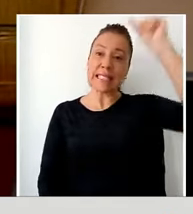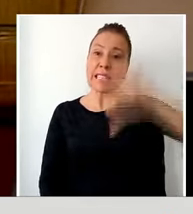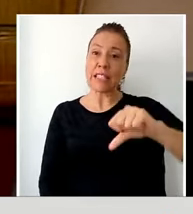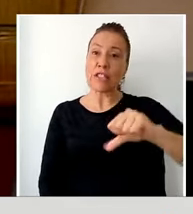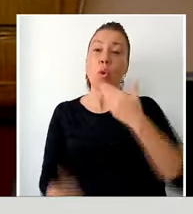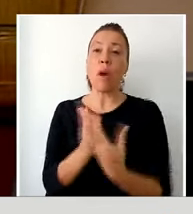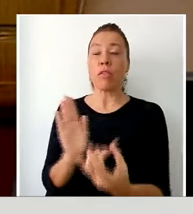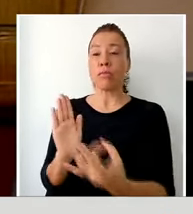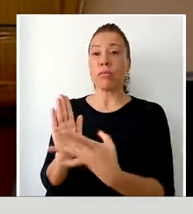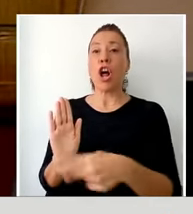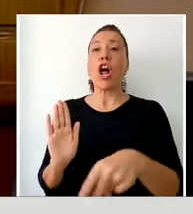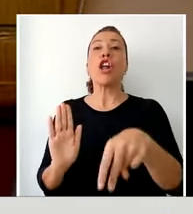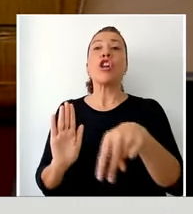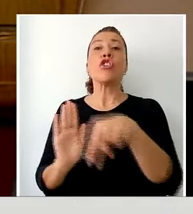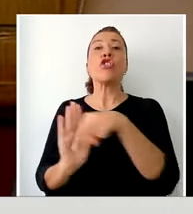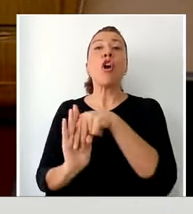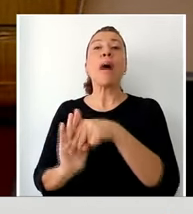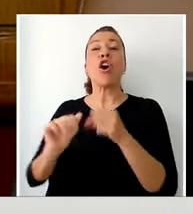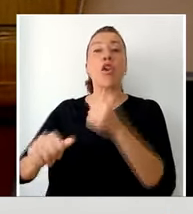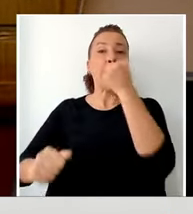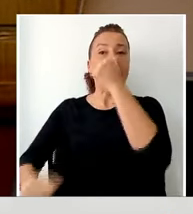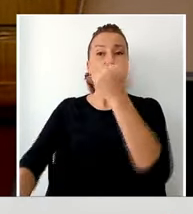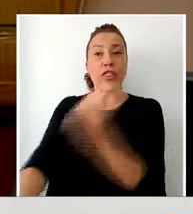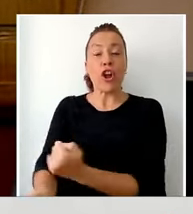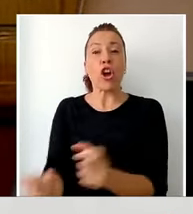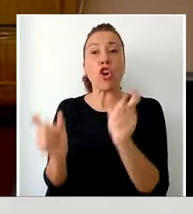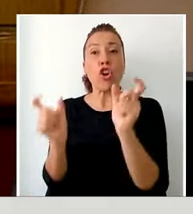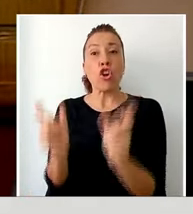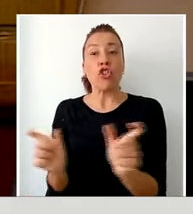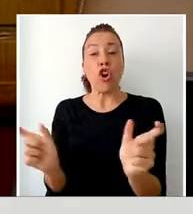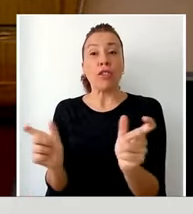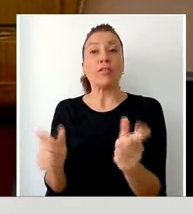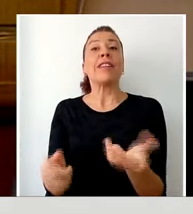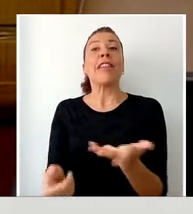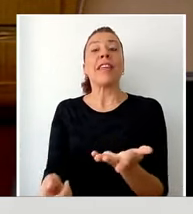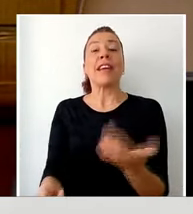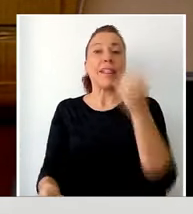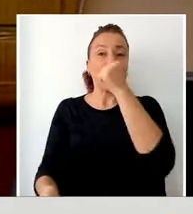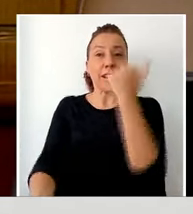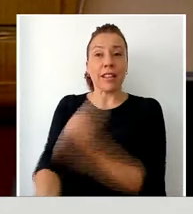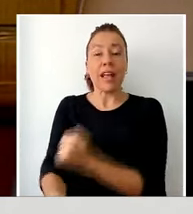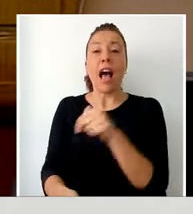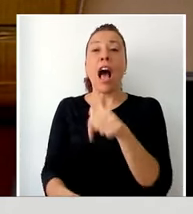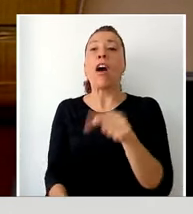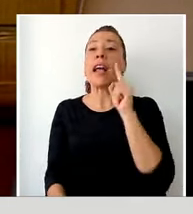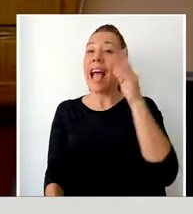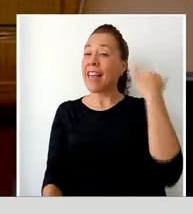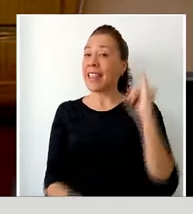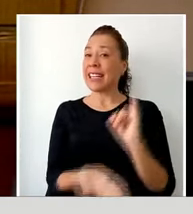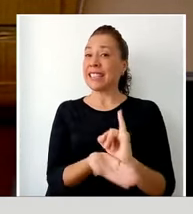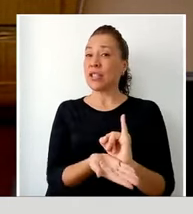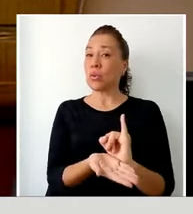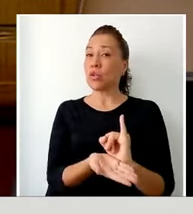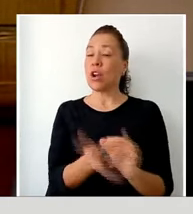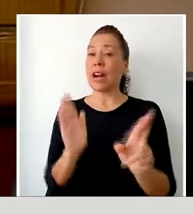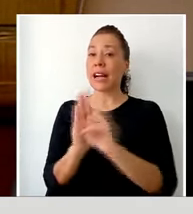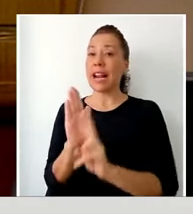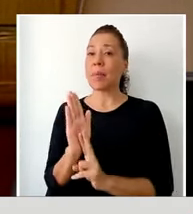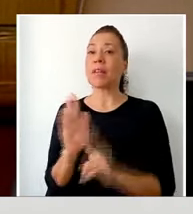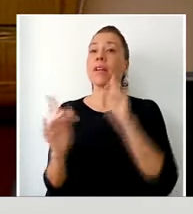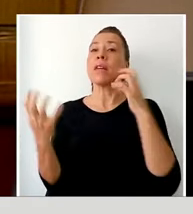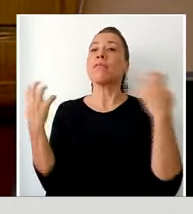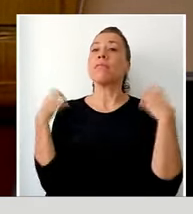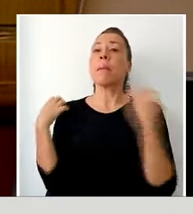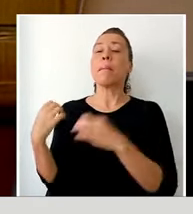normas la nueva comisión de control de dopaje como leí recientemente pasaría de ser un órgano reglamentario dependiente del Ministerio del